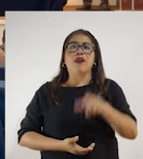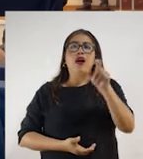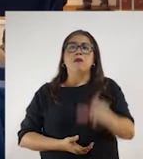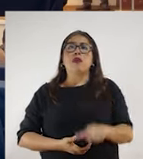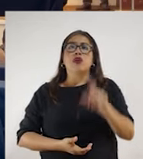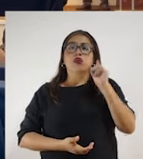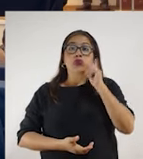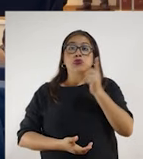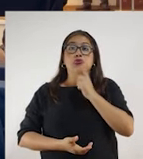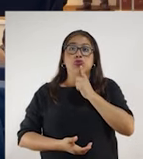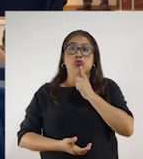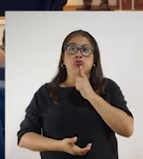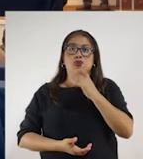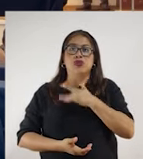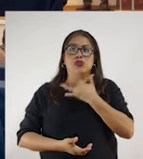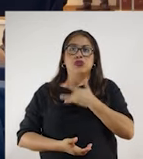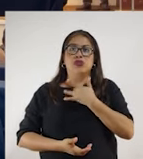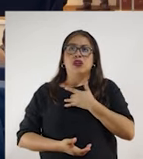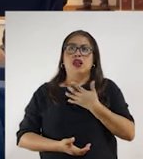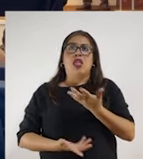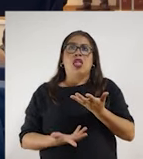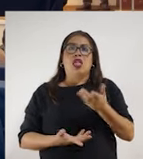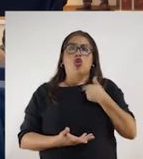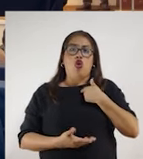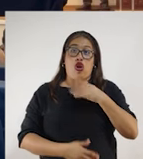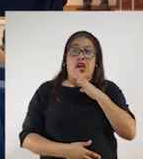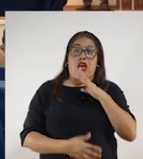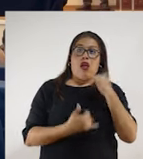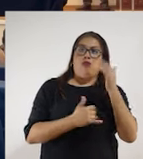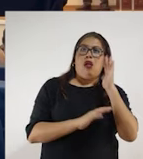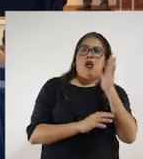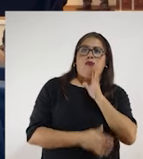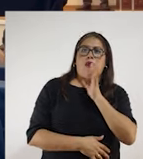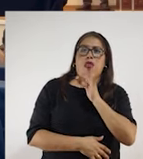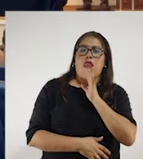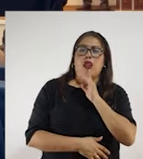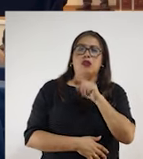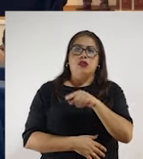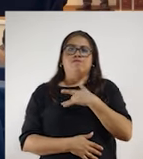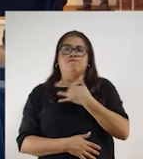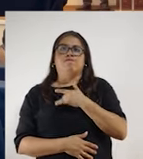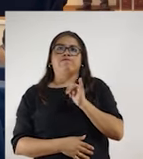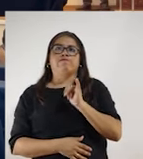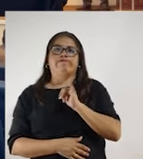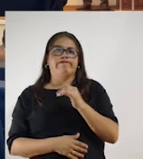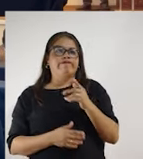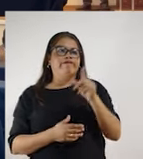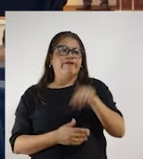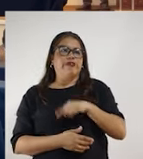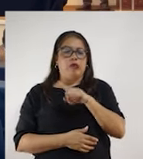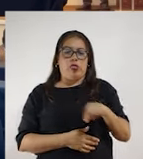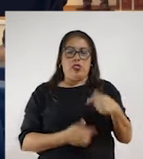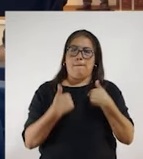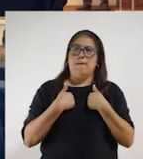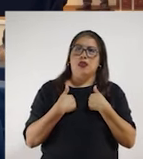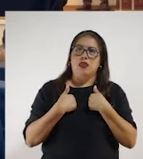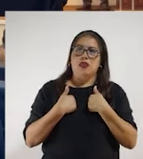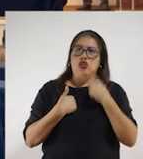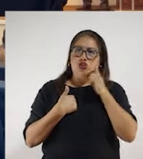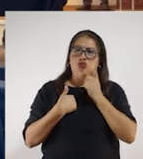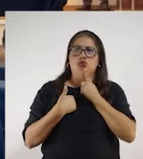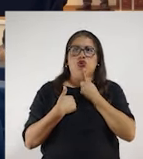¿la persona se sentirá incluida en el mensaje que yo estoy dando o no? ¿No? Porque yo le estoy poniendo